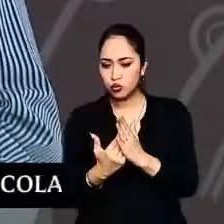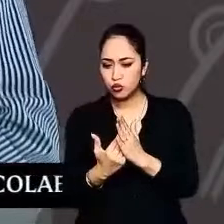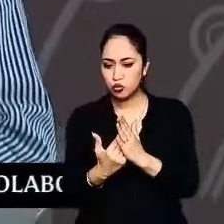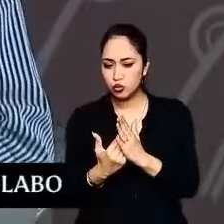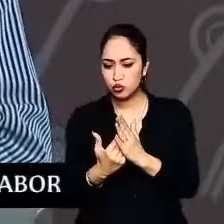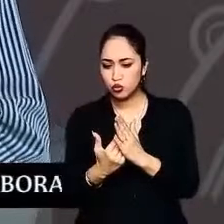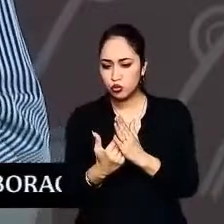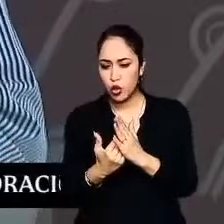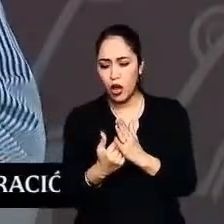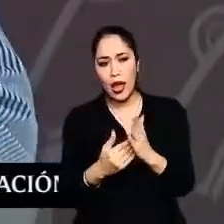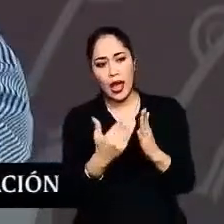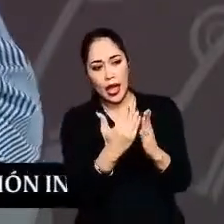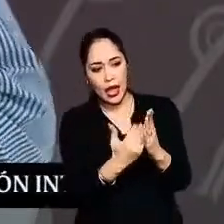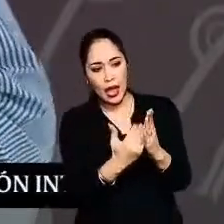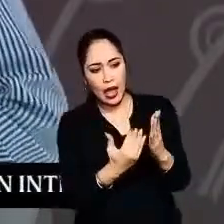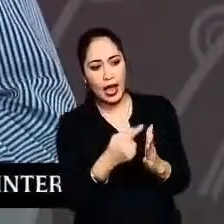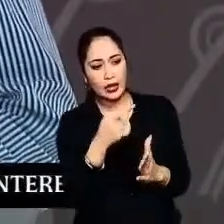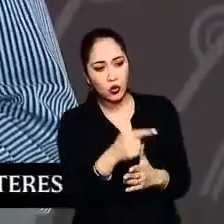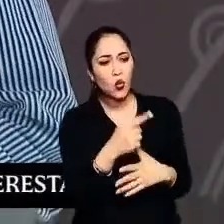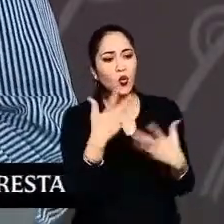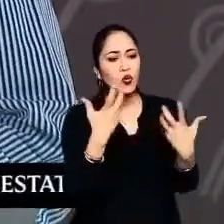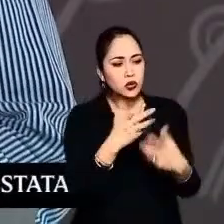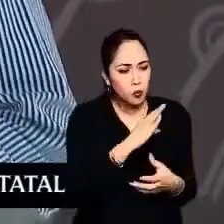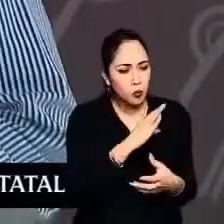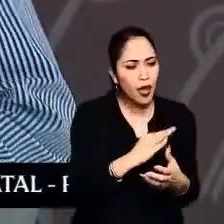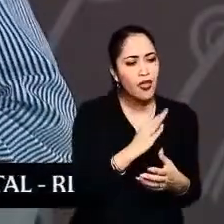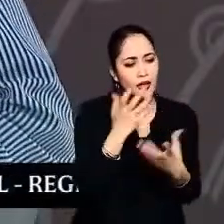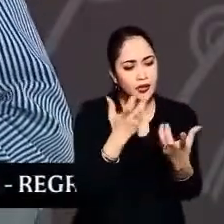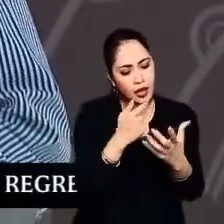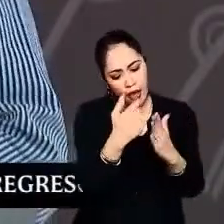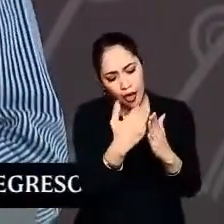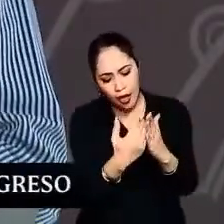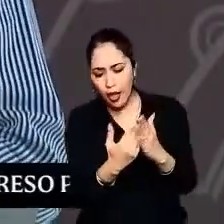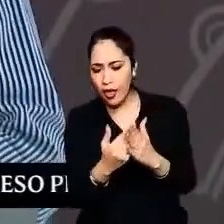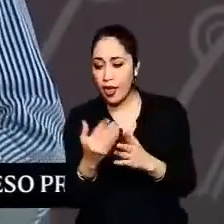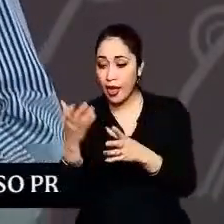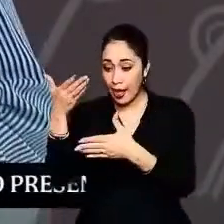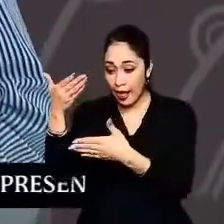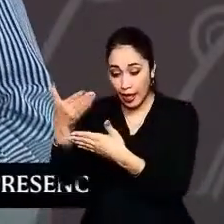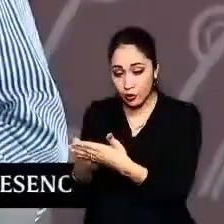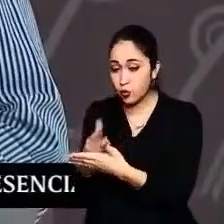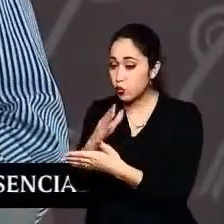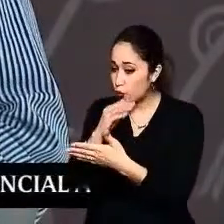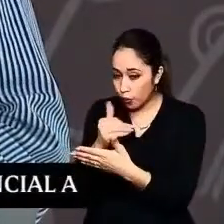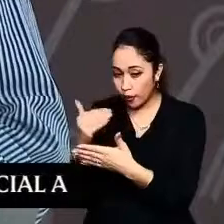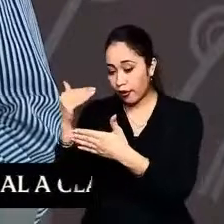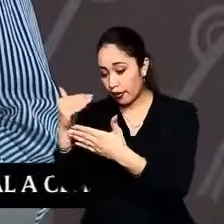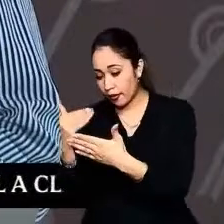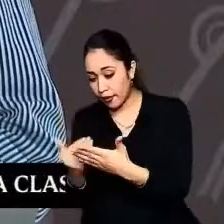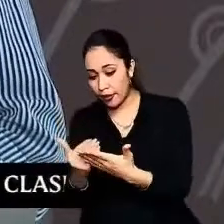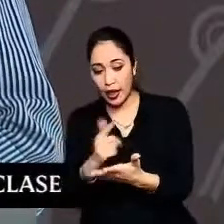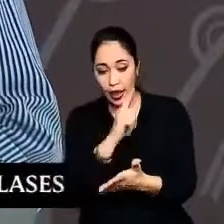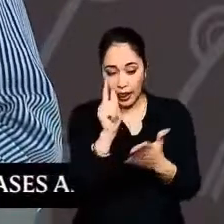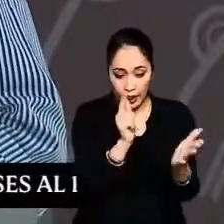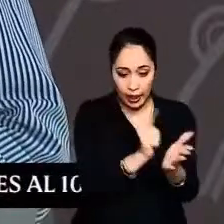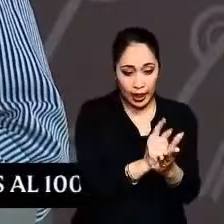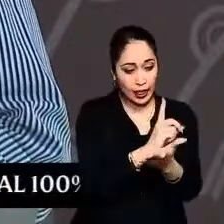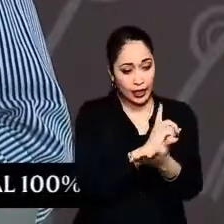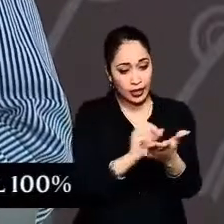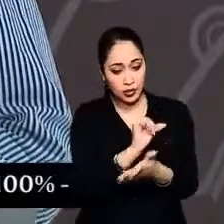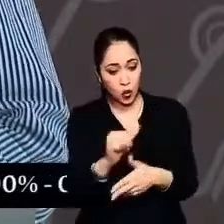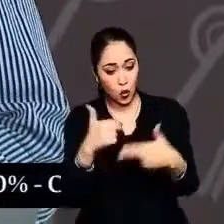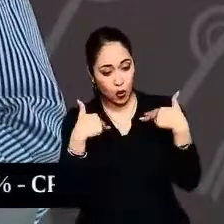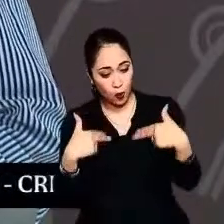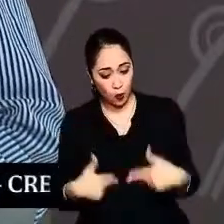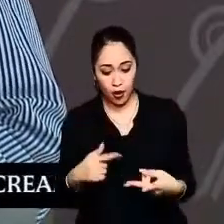no lo puedes hacer, necesitas capacitarte en derechos humanos, porque necesitas estudiar el derecho de las